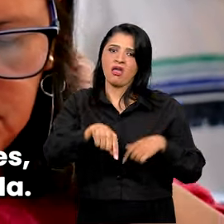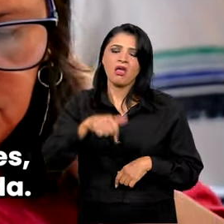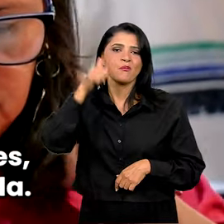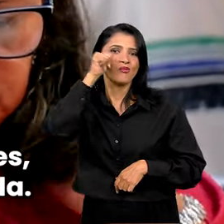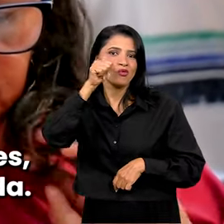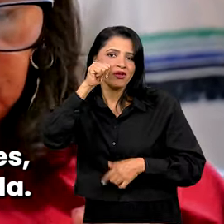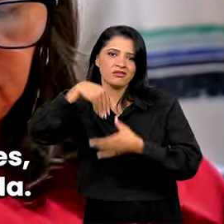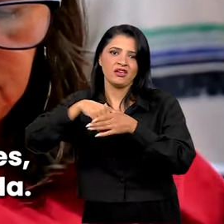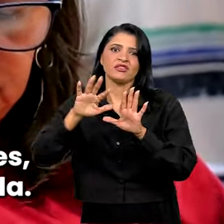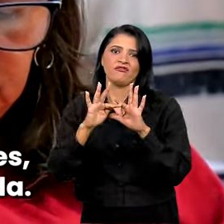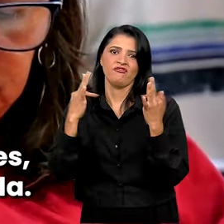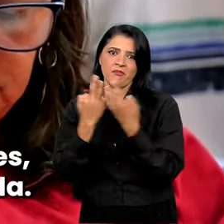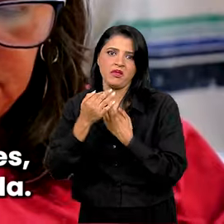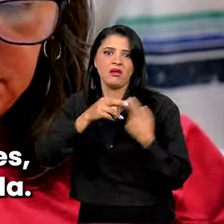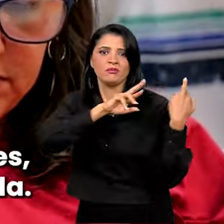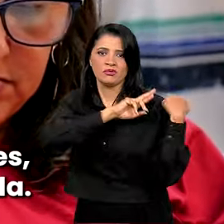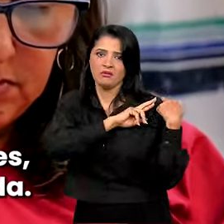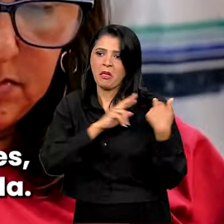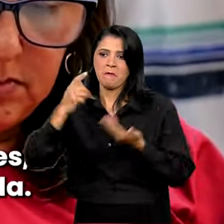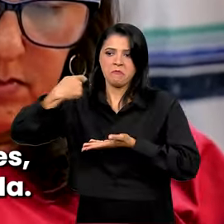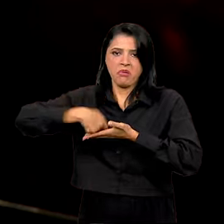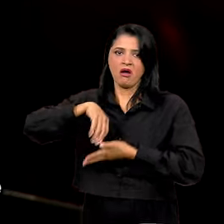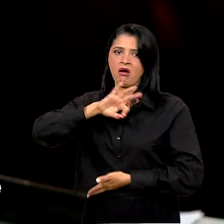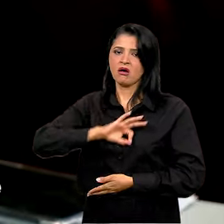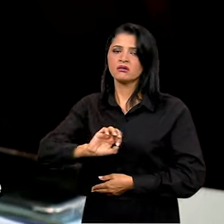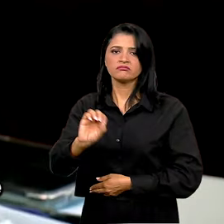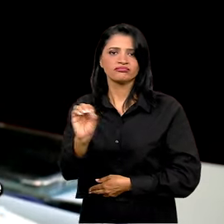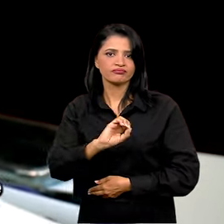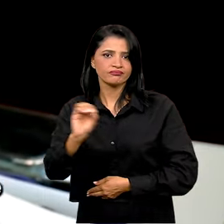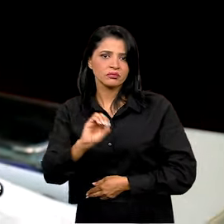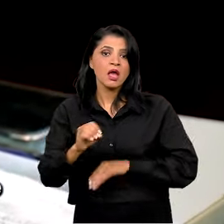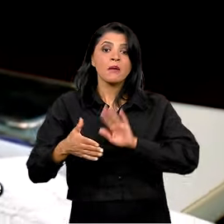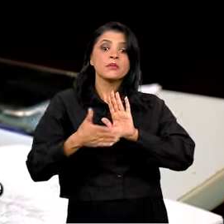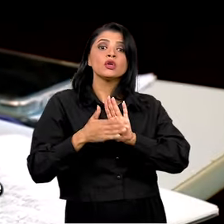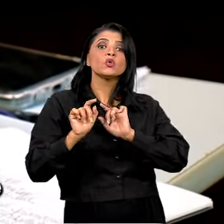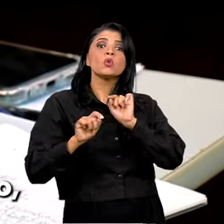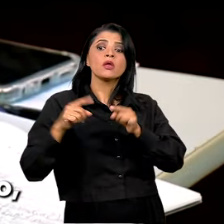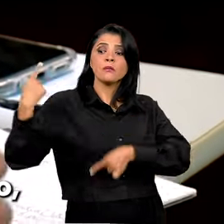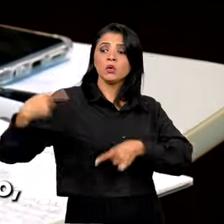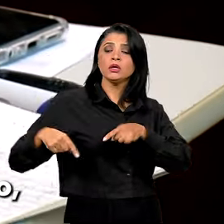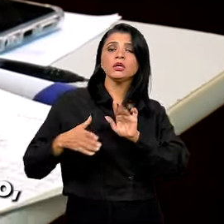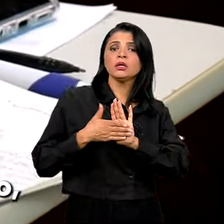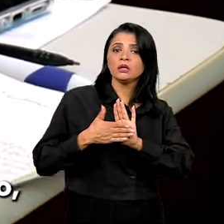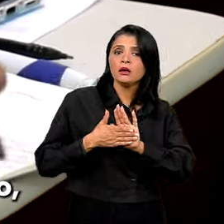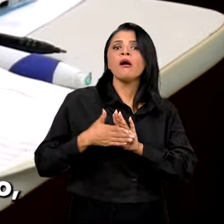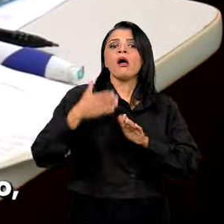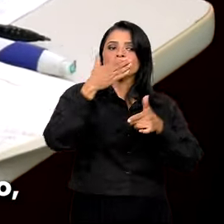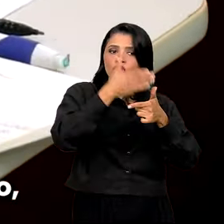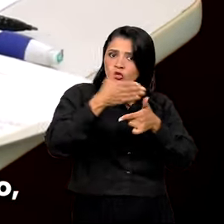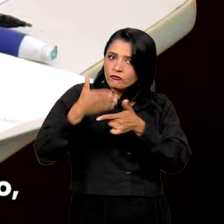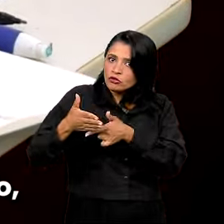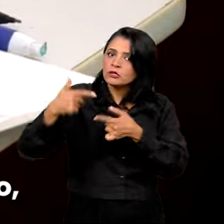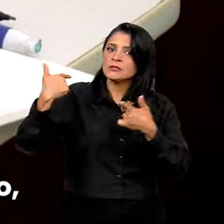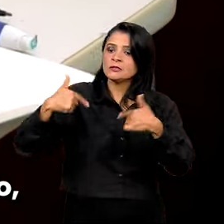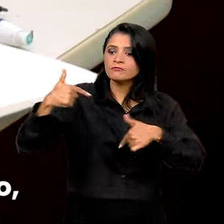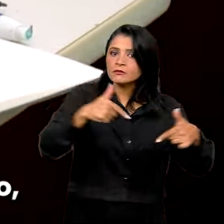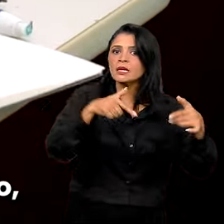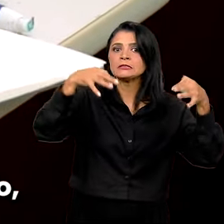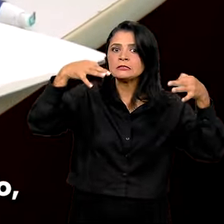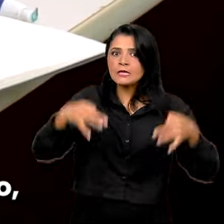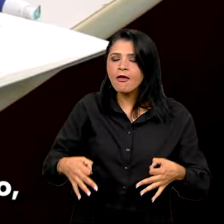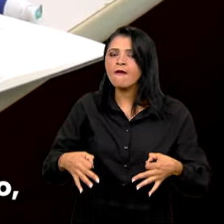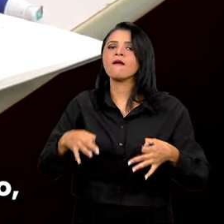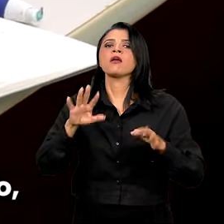mujeres en las familias Y de manera no remunerada qué es lo que pretenden las políticas de cuidado redistribuir ese